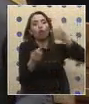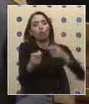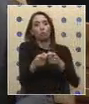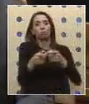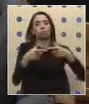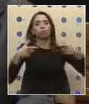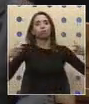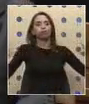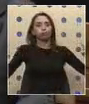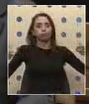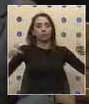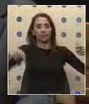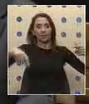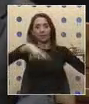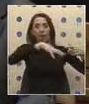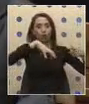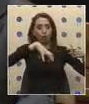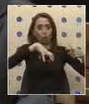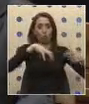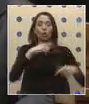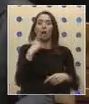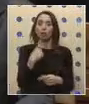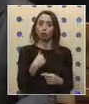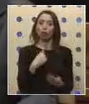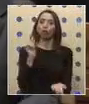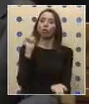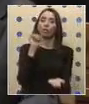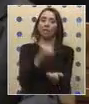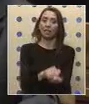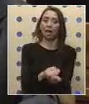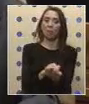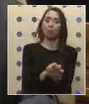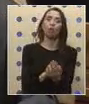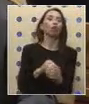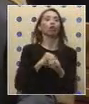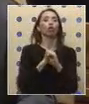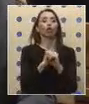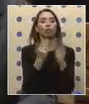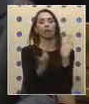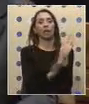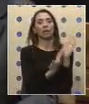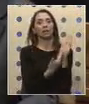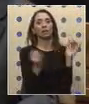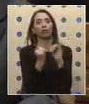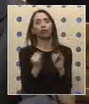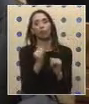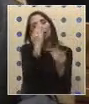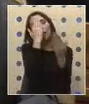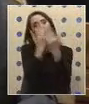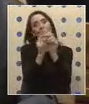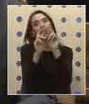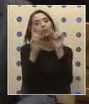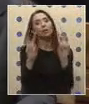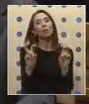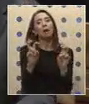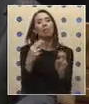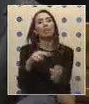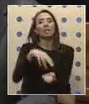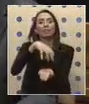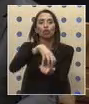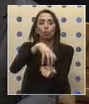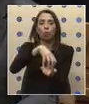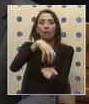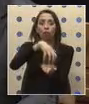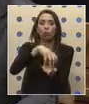expande. Yo quiero decir aquí que reclamo contra esta manera de enfrentar los temas de la ciudad, porque la